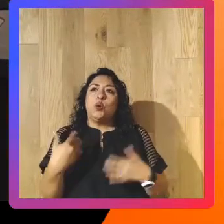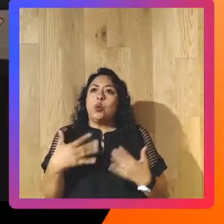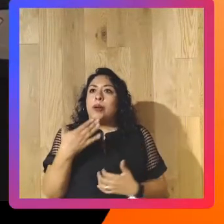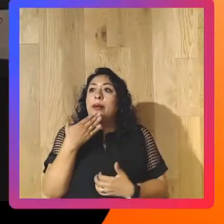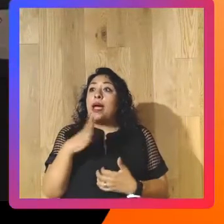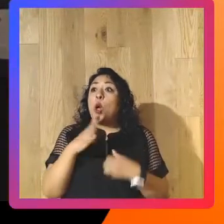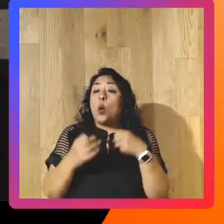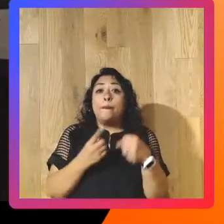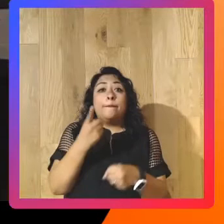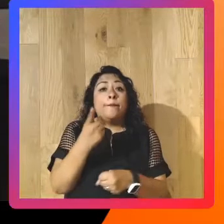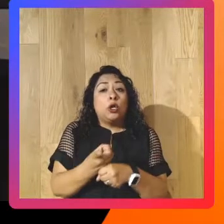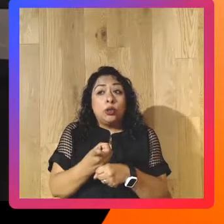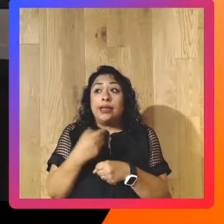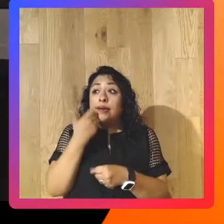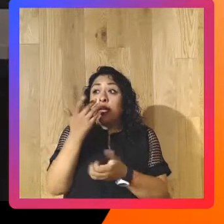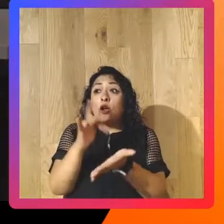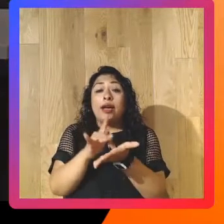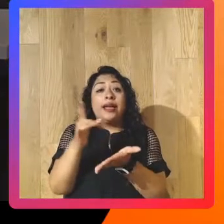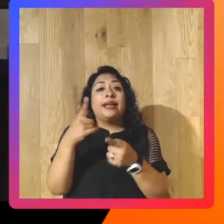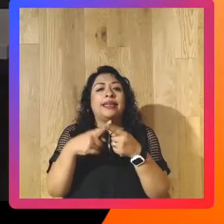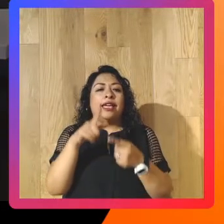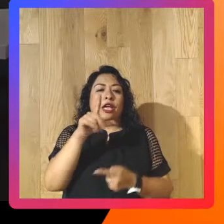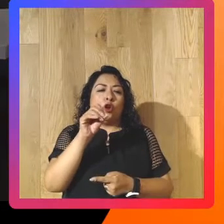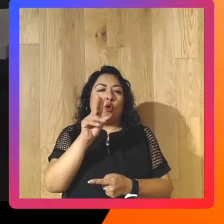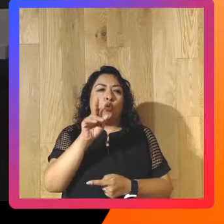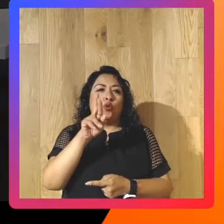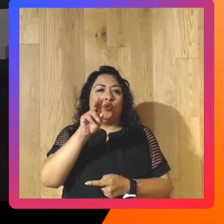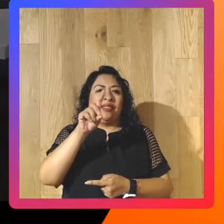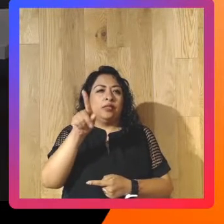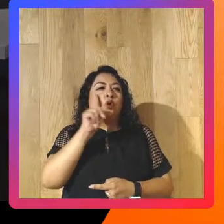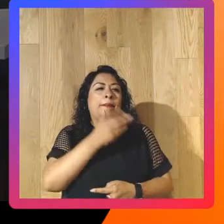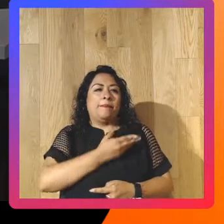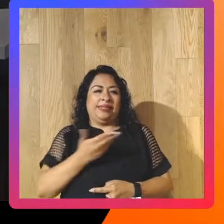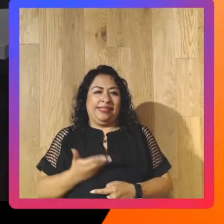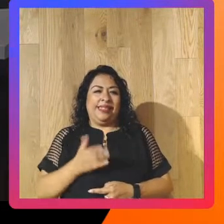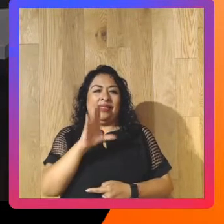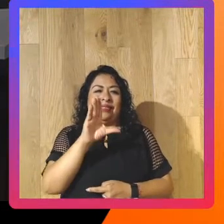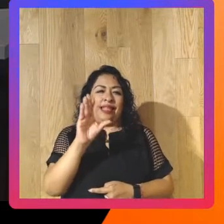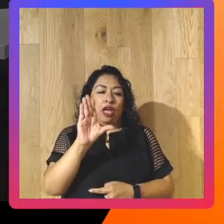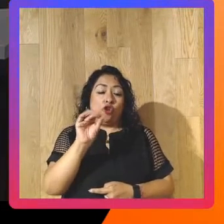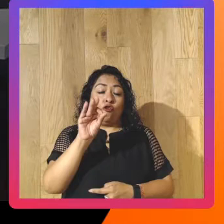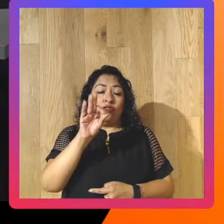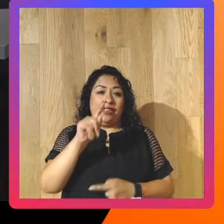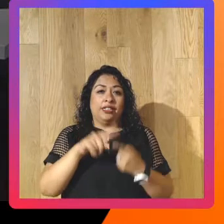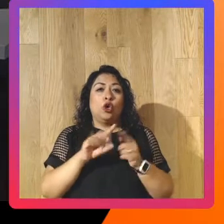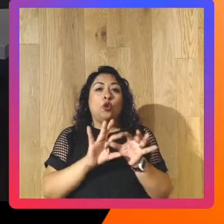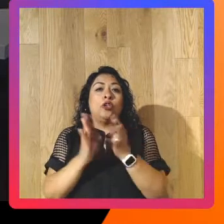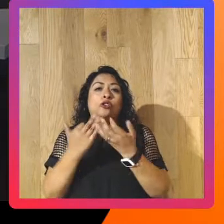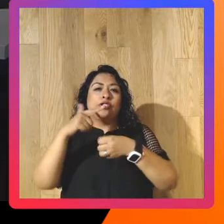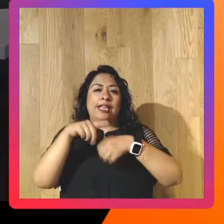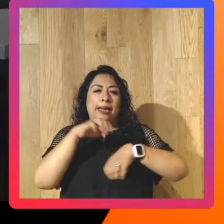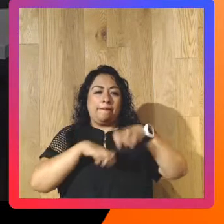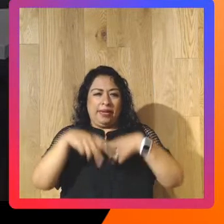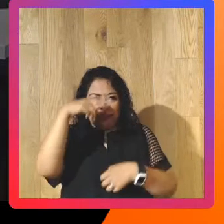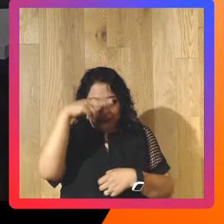oportunidad de agradecer a Lourdes Gómori, presidenta de la Confederación USEM, Unión Social de Empresas